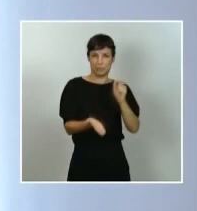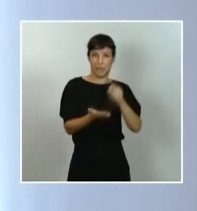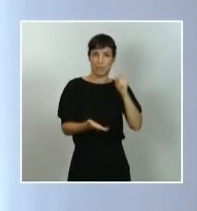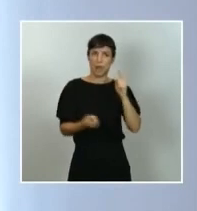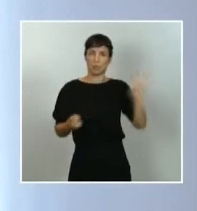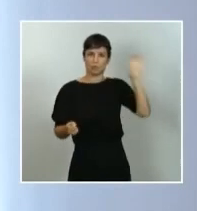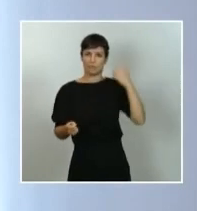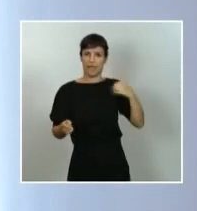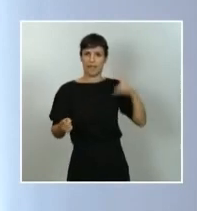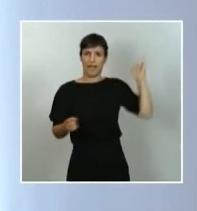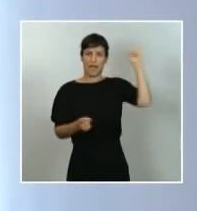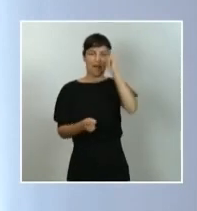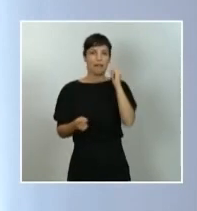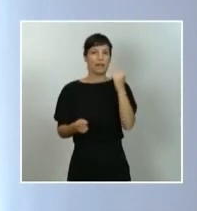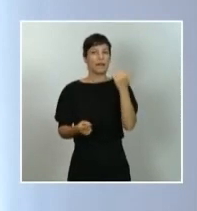de nuevo